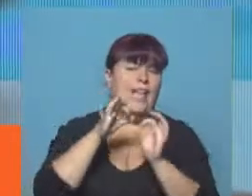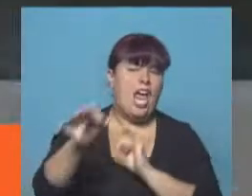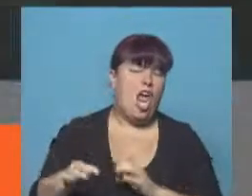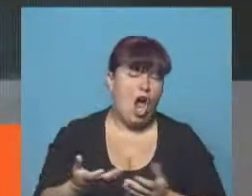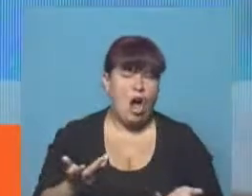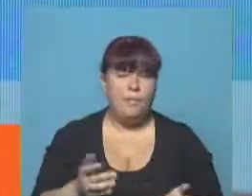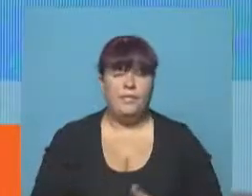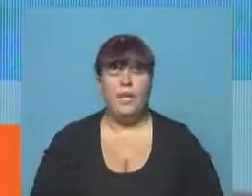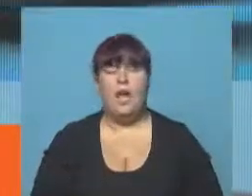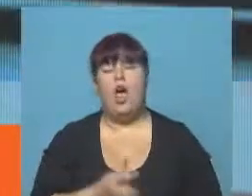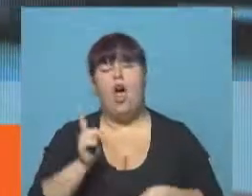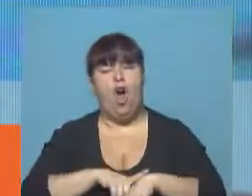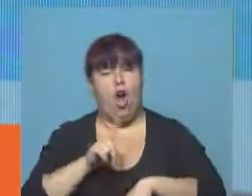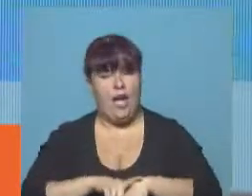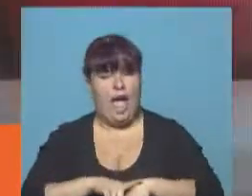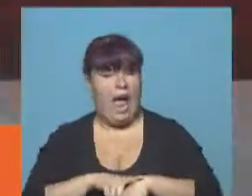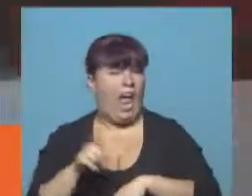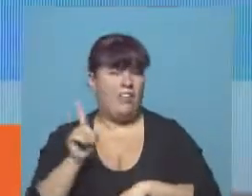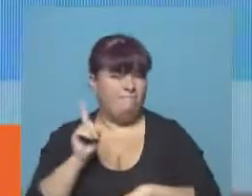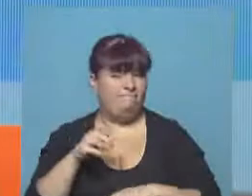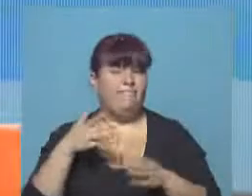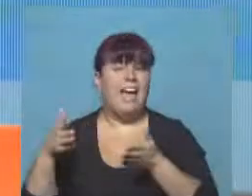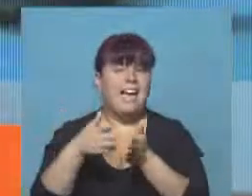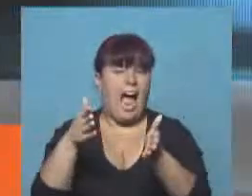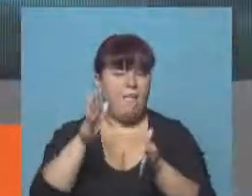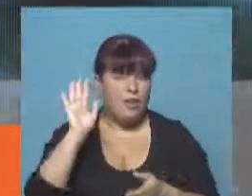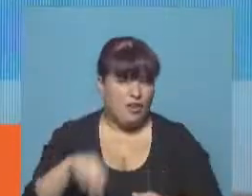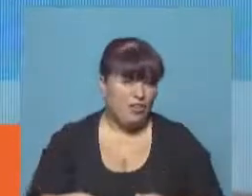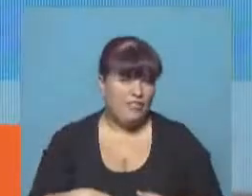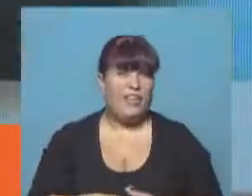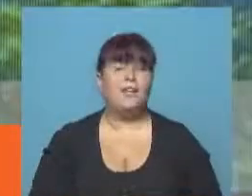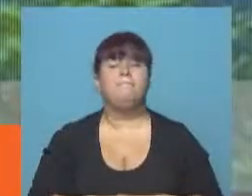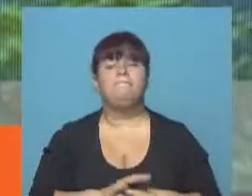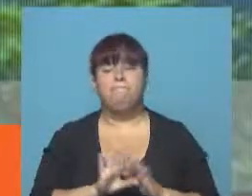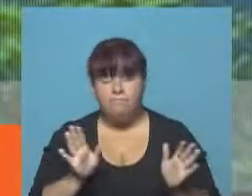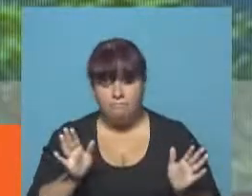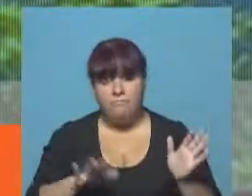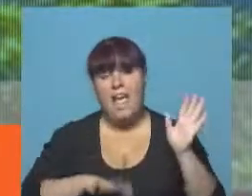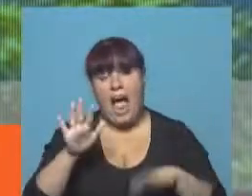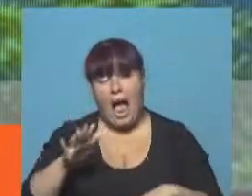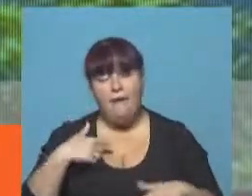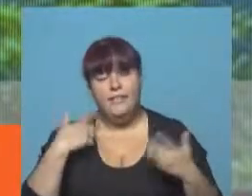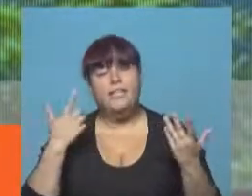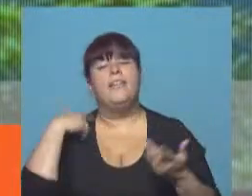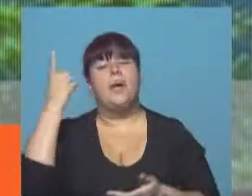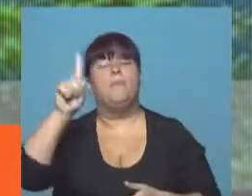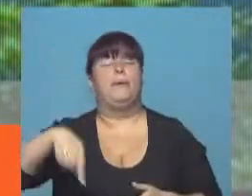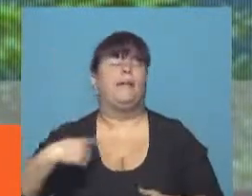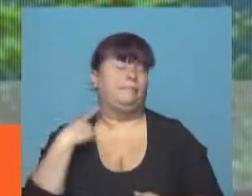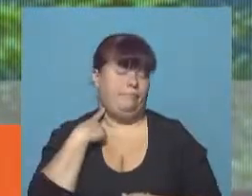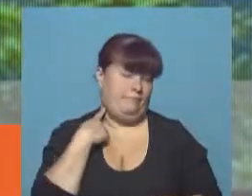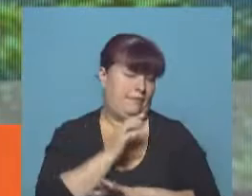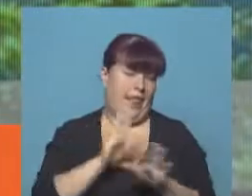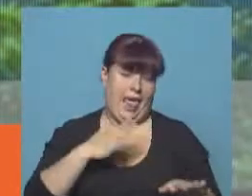kilómetros, en horarios que no son los ideales, en caminos que no son los mejores, y a veces sufrimos consecuencias que son